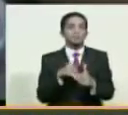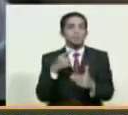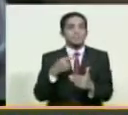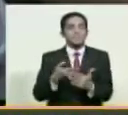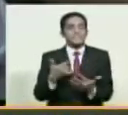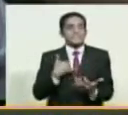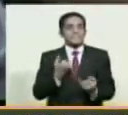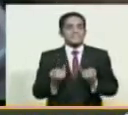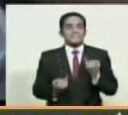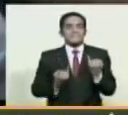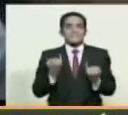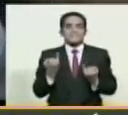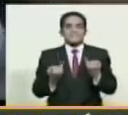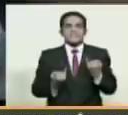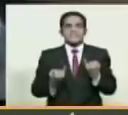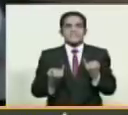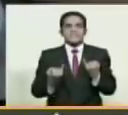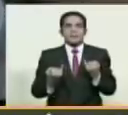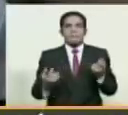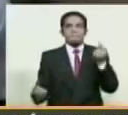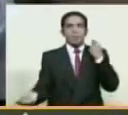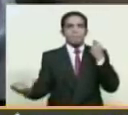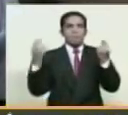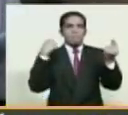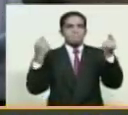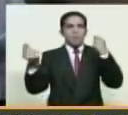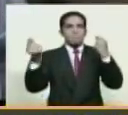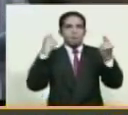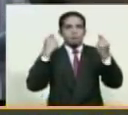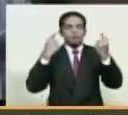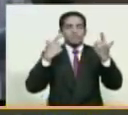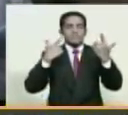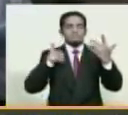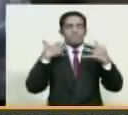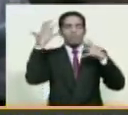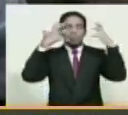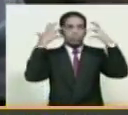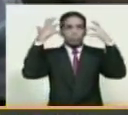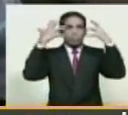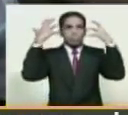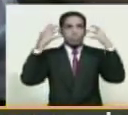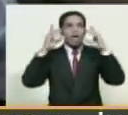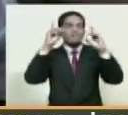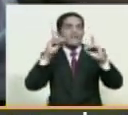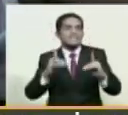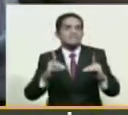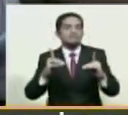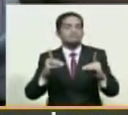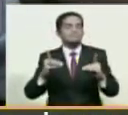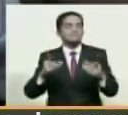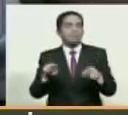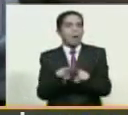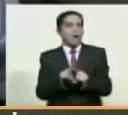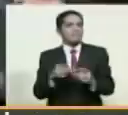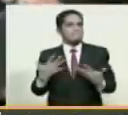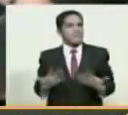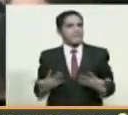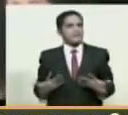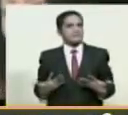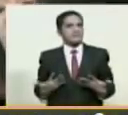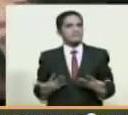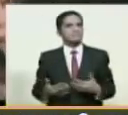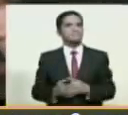se ve con ese bombardeo mediático y entonces tú tomas esa decisión hasta apresurada, hasta de emergencia, de irte de tu